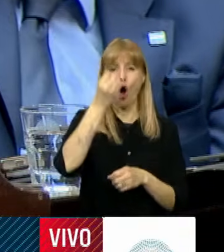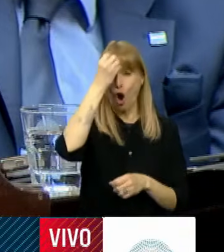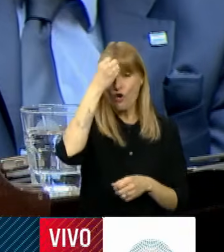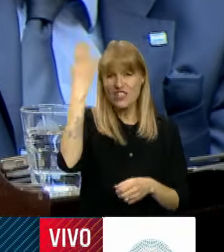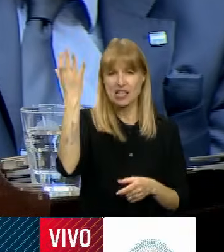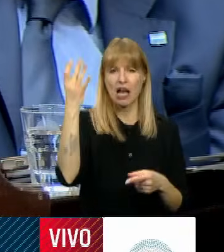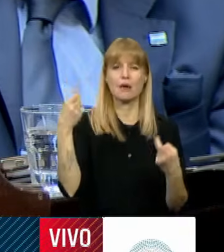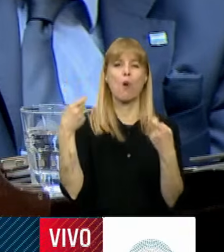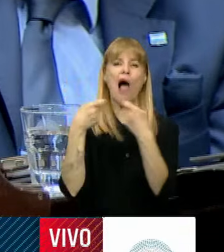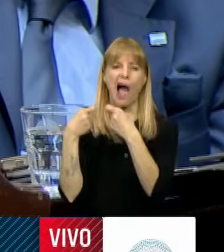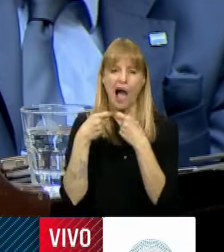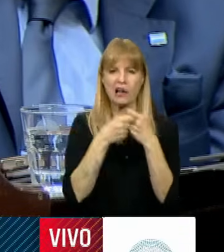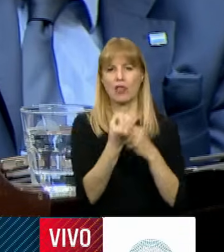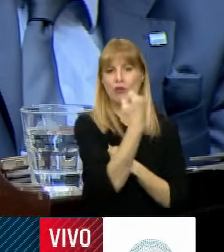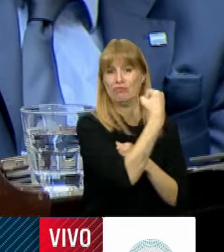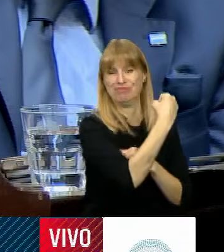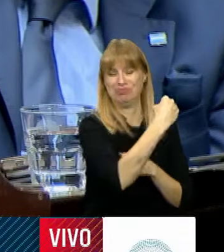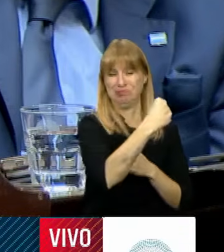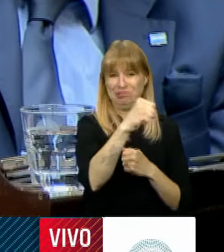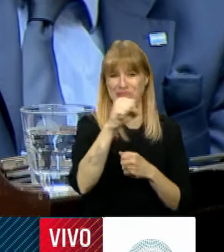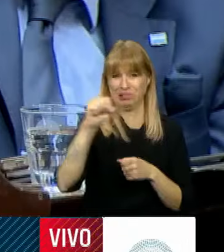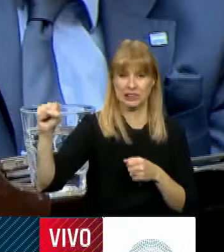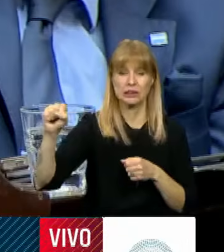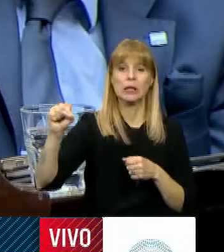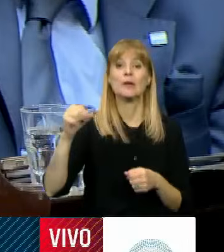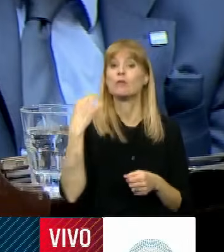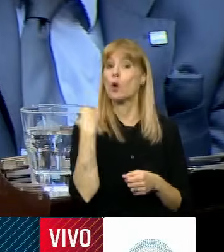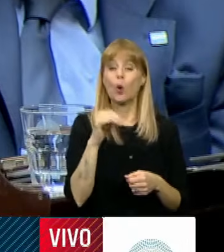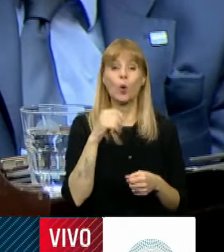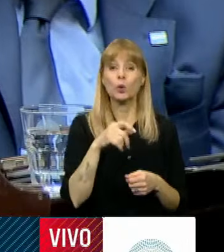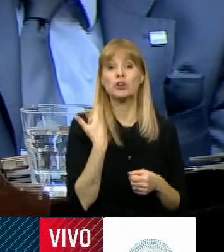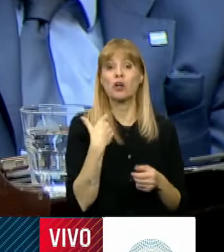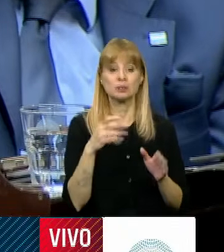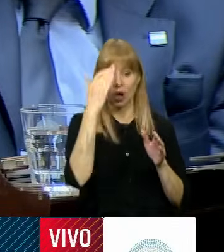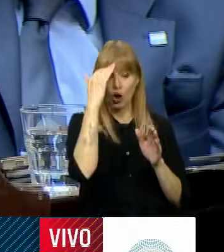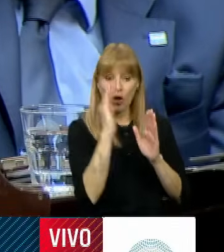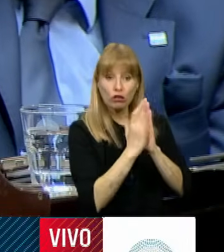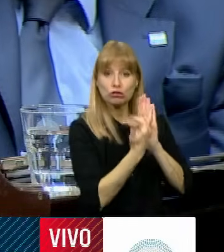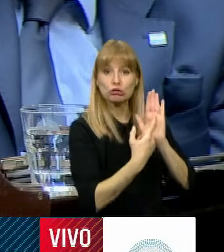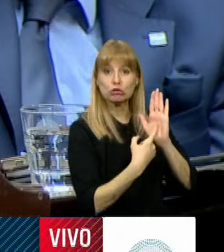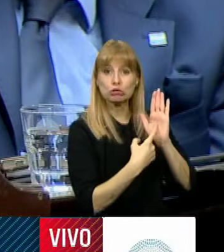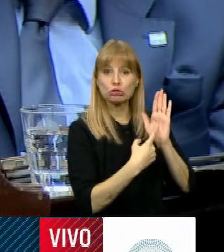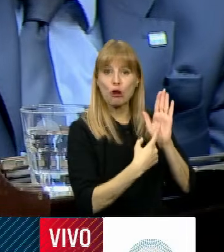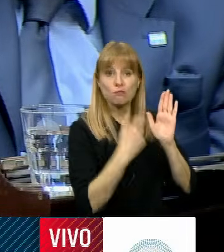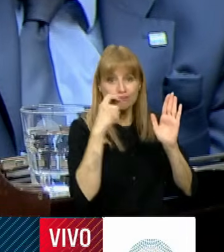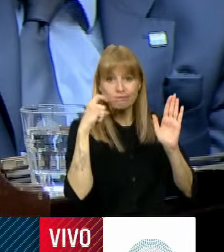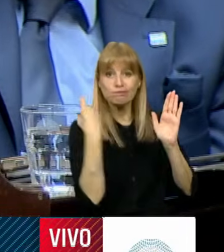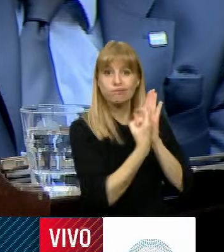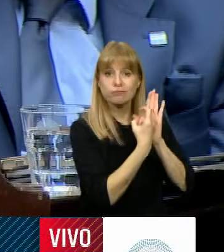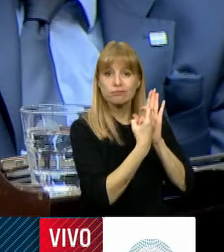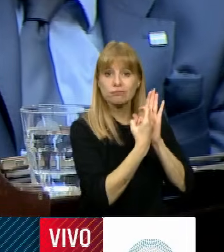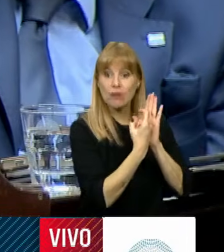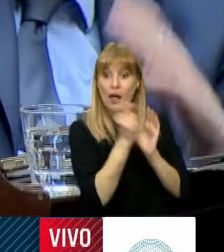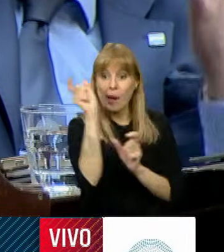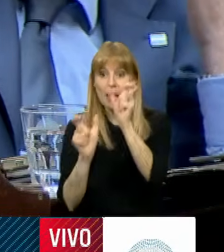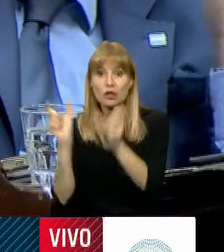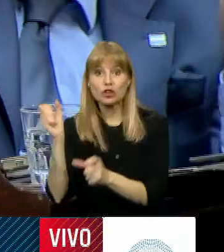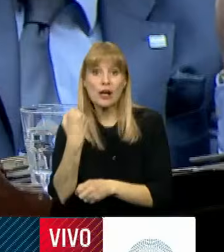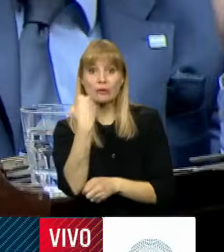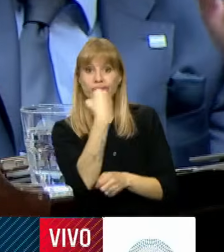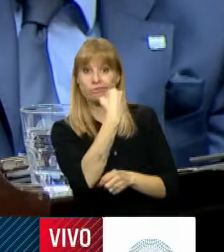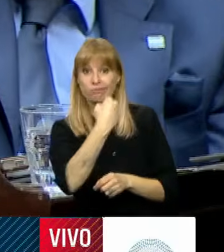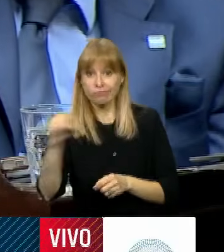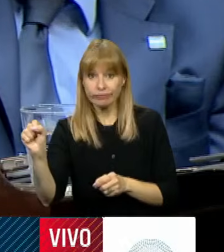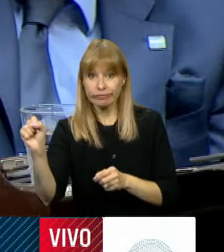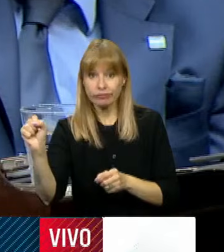aliados, lo único que están haciendo es violar la Constitución Nacional, y los ausentes son la manada que